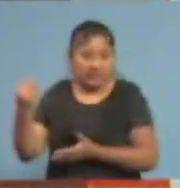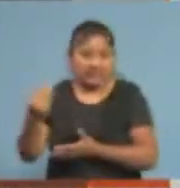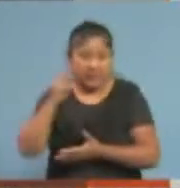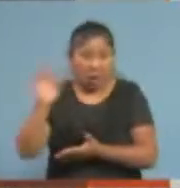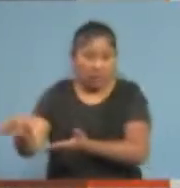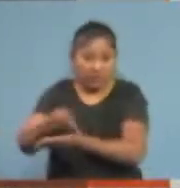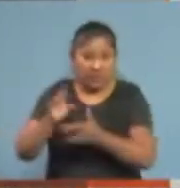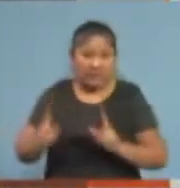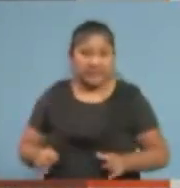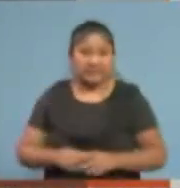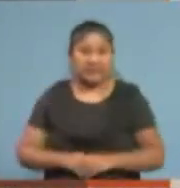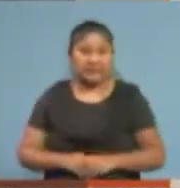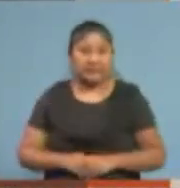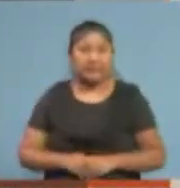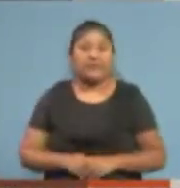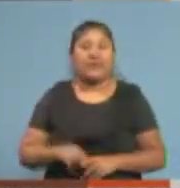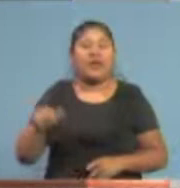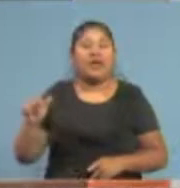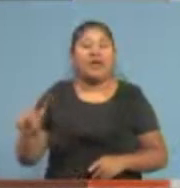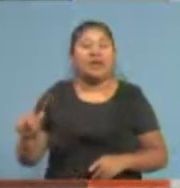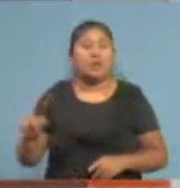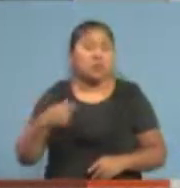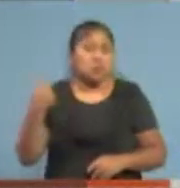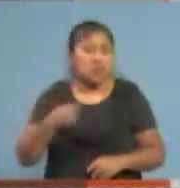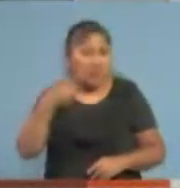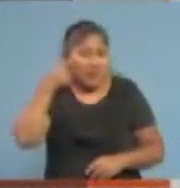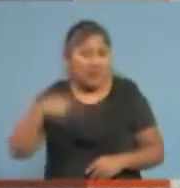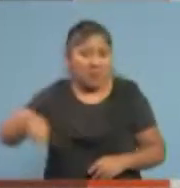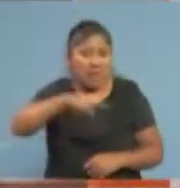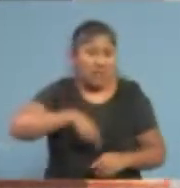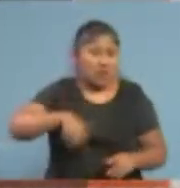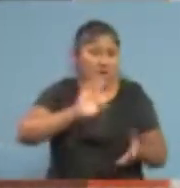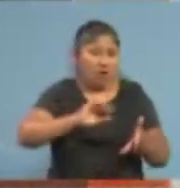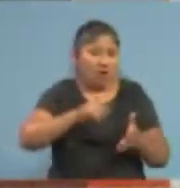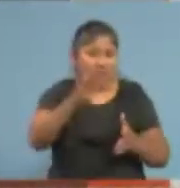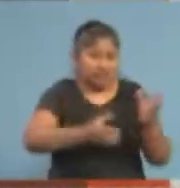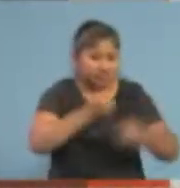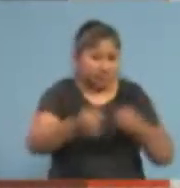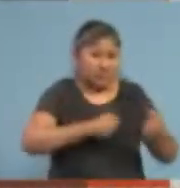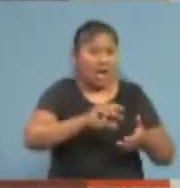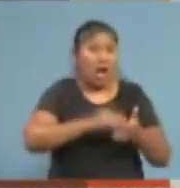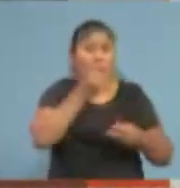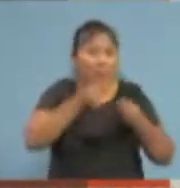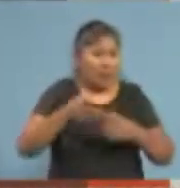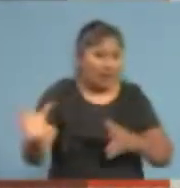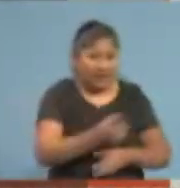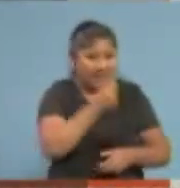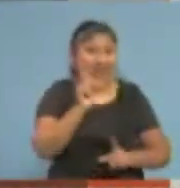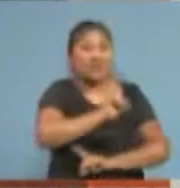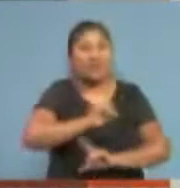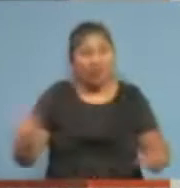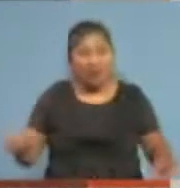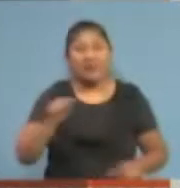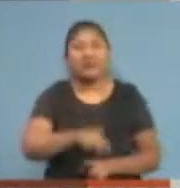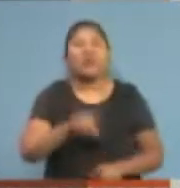porque por supuesto no queremos quitar el puesto de trabajo sino que puedan vender en las condiciones que corresponden en